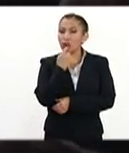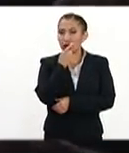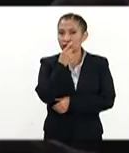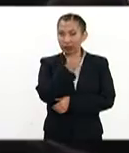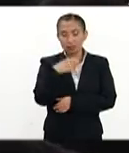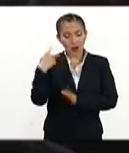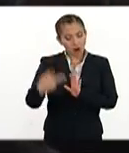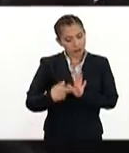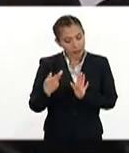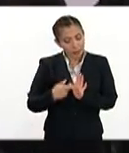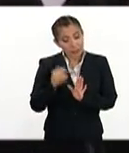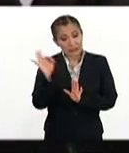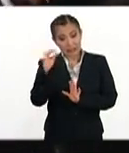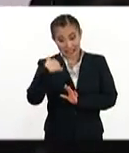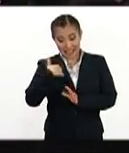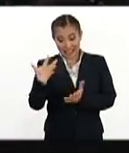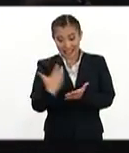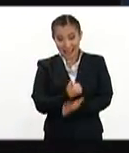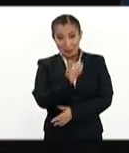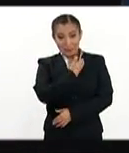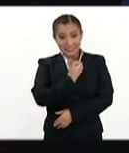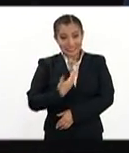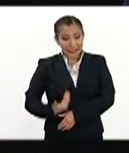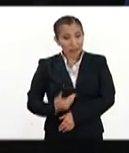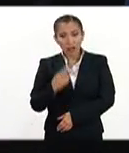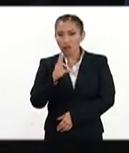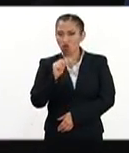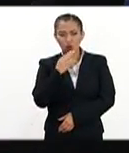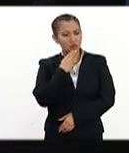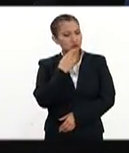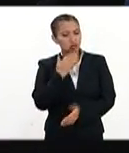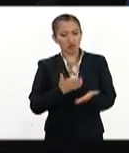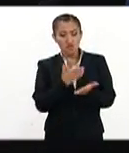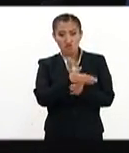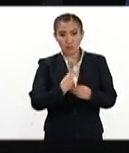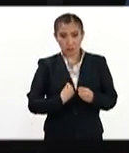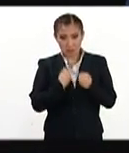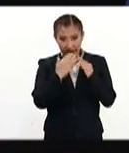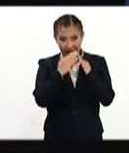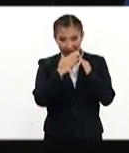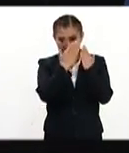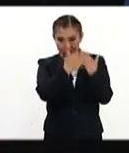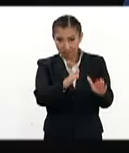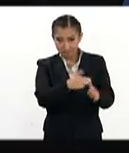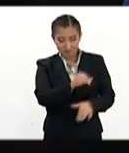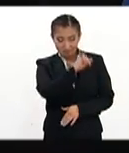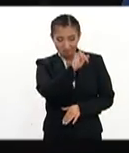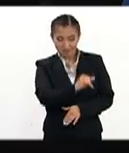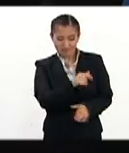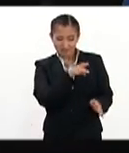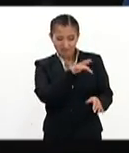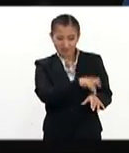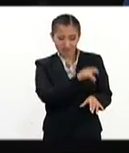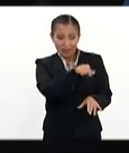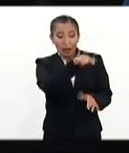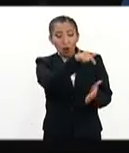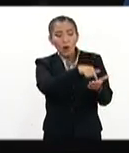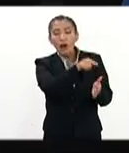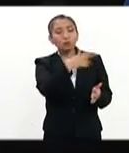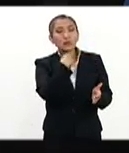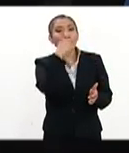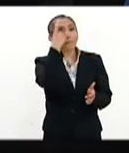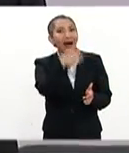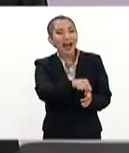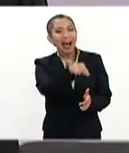Obrador insistió en que de ganar la presidencia no usará, no vivirá en la residencia oficial de Los Pinos y que ese espacio